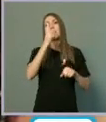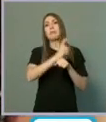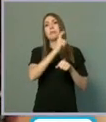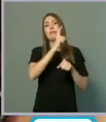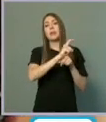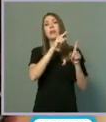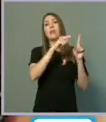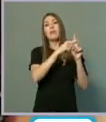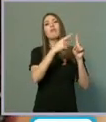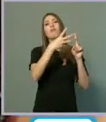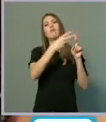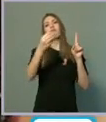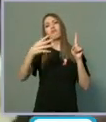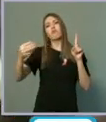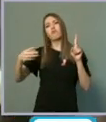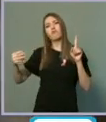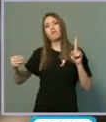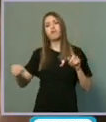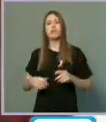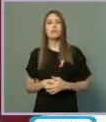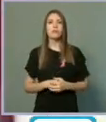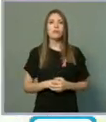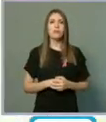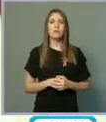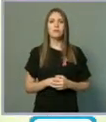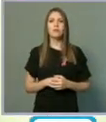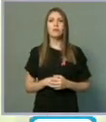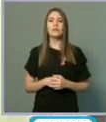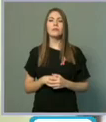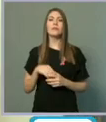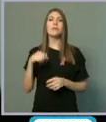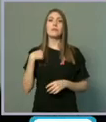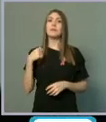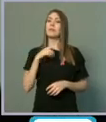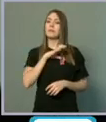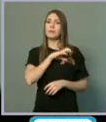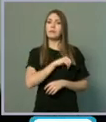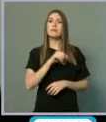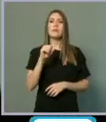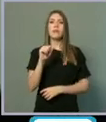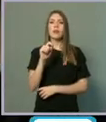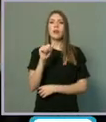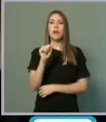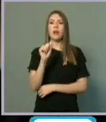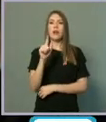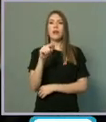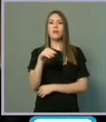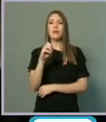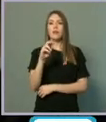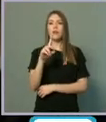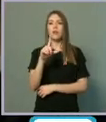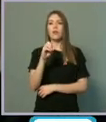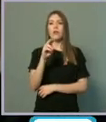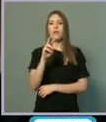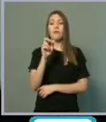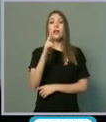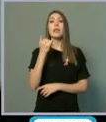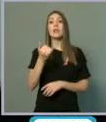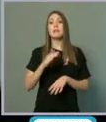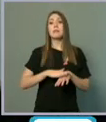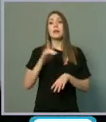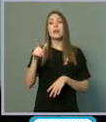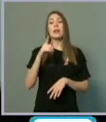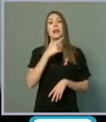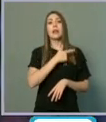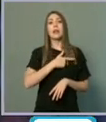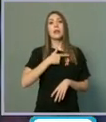Alex de la Iglesia, hay que admitirlo, yo soy más fan de Alex de la Iglesia. Almodóvar me gusta mucho, especialmente Volver, la película que estamos viendo en pantalla,